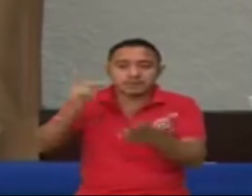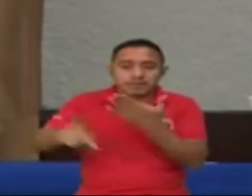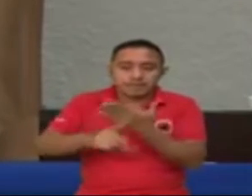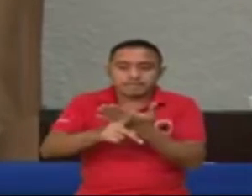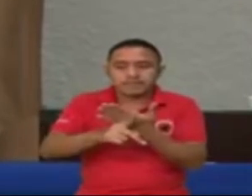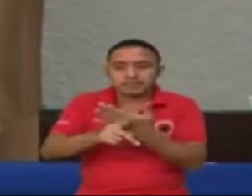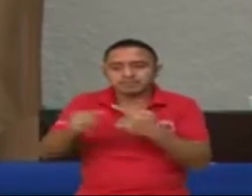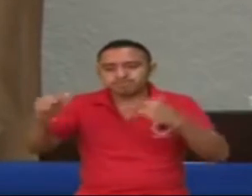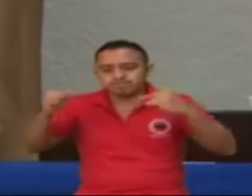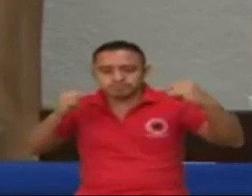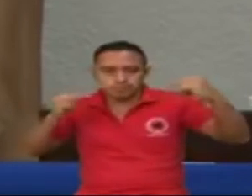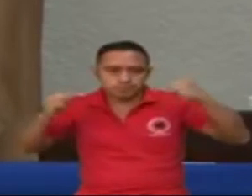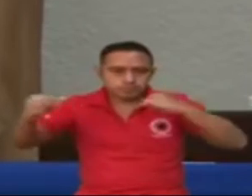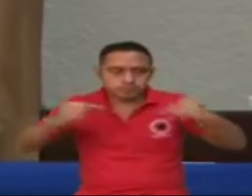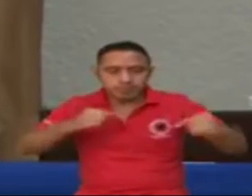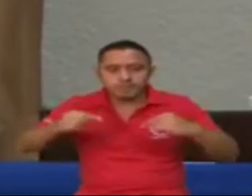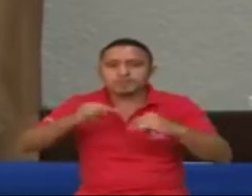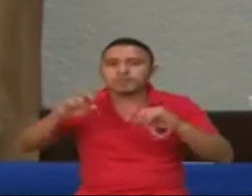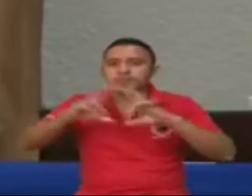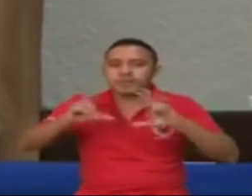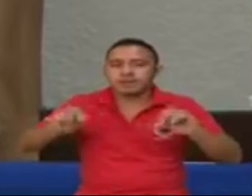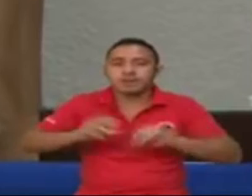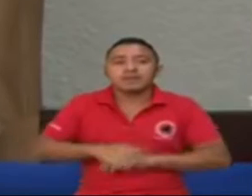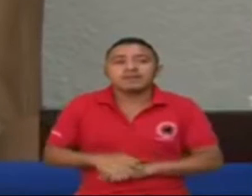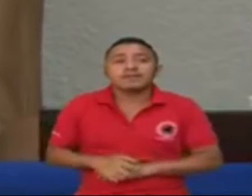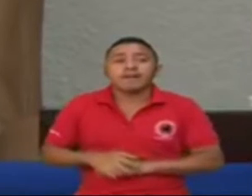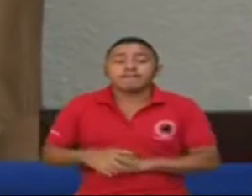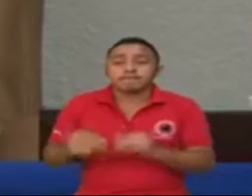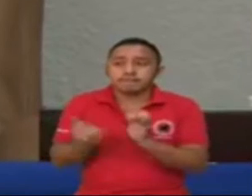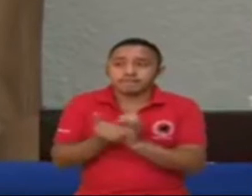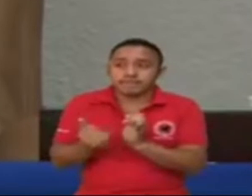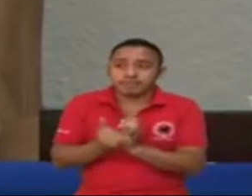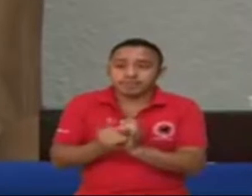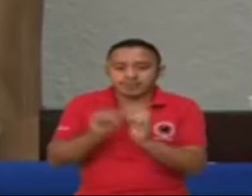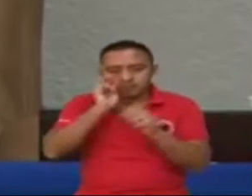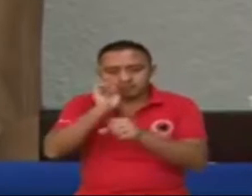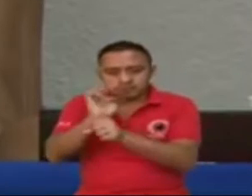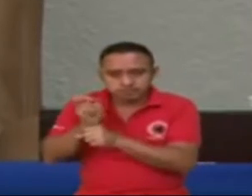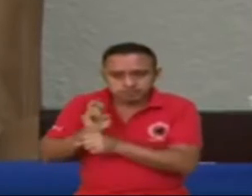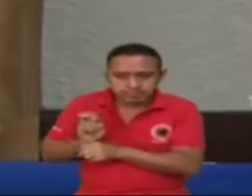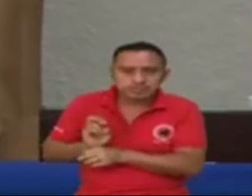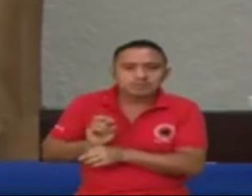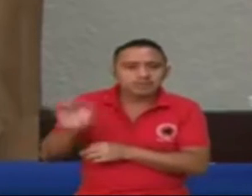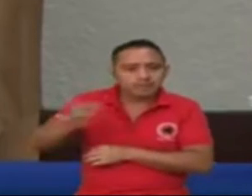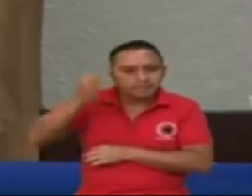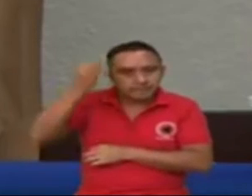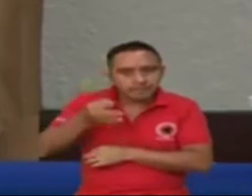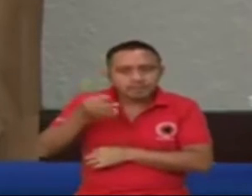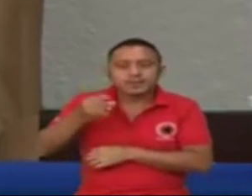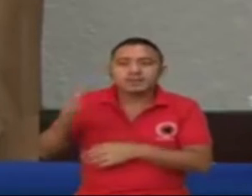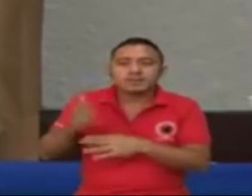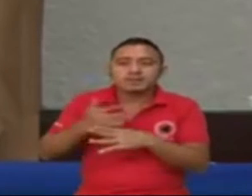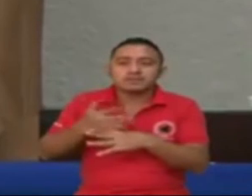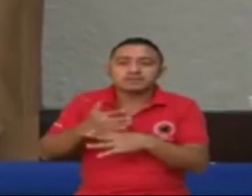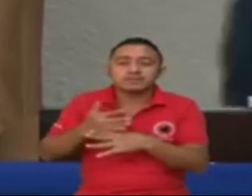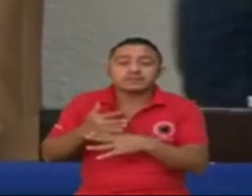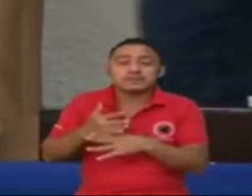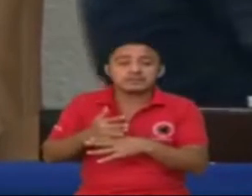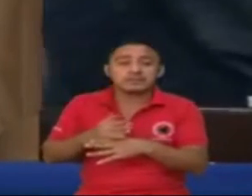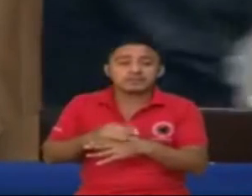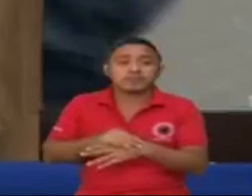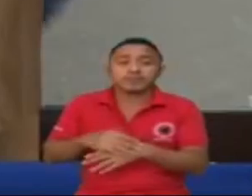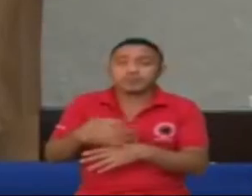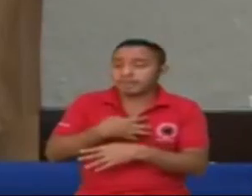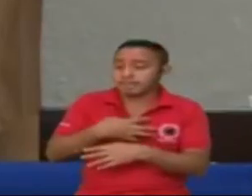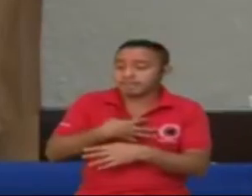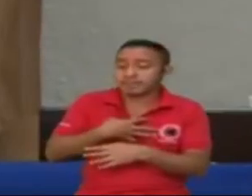interés estratégico para el país, así como la supervisión obligatoria a las agencias